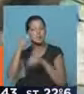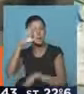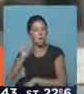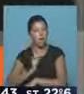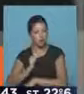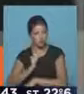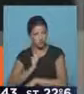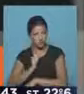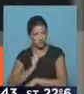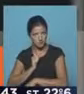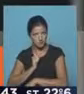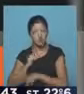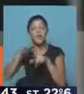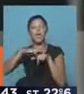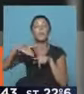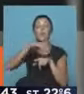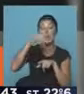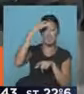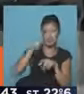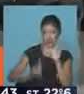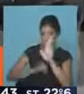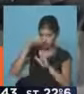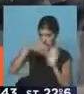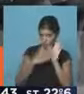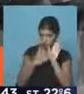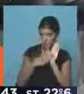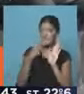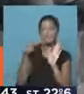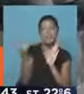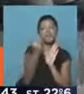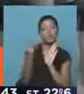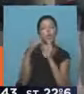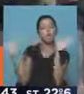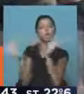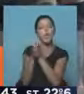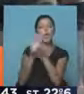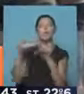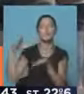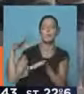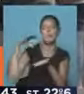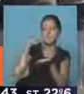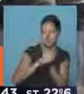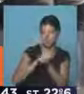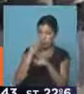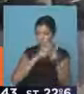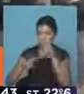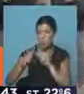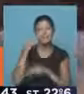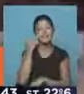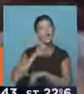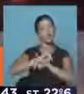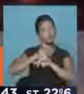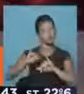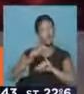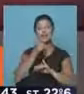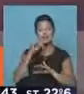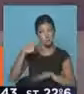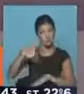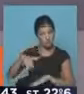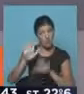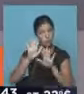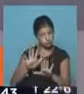Desde Pyongyang se considera a estas maniobras como un ensayo de invasión y ya motivaron la advertencia de que responderá